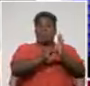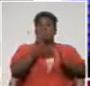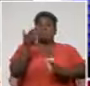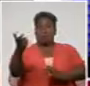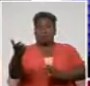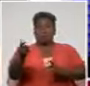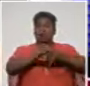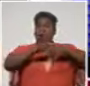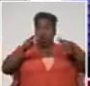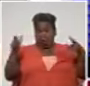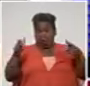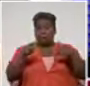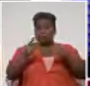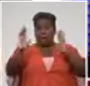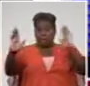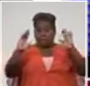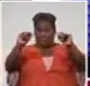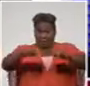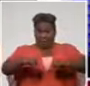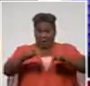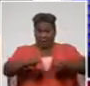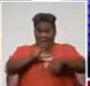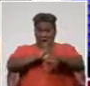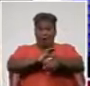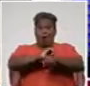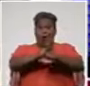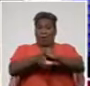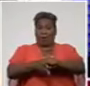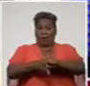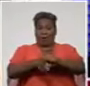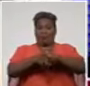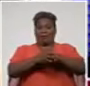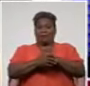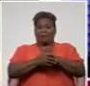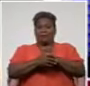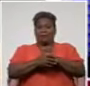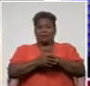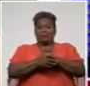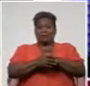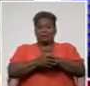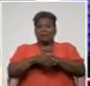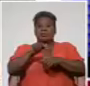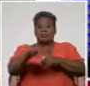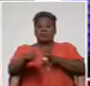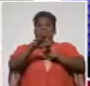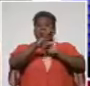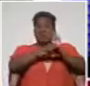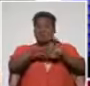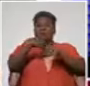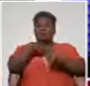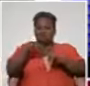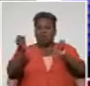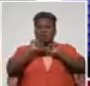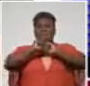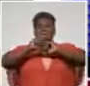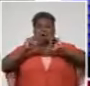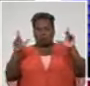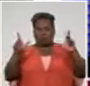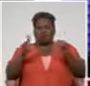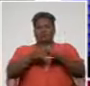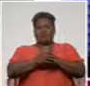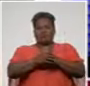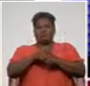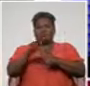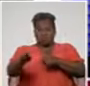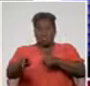aumentó considerablemente el número de multas y esa medida tiene un impacto, la gente ve, es un monto